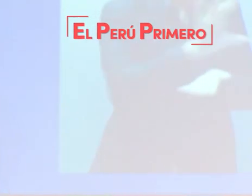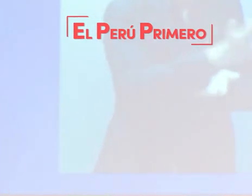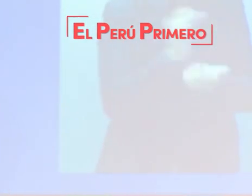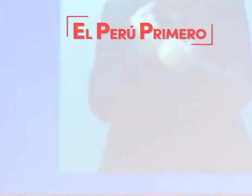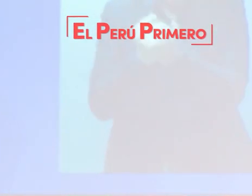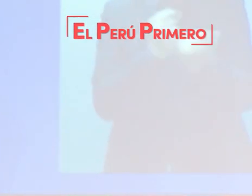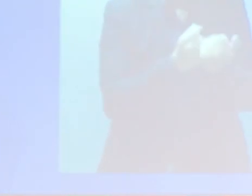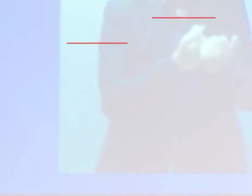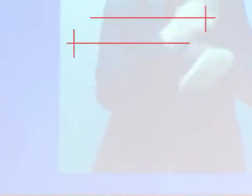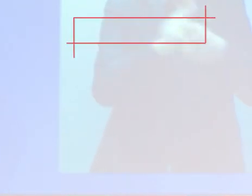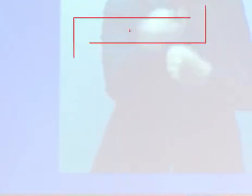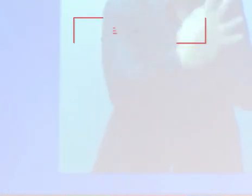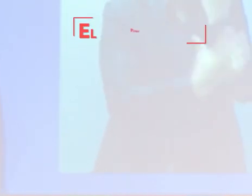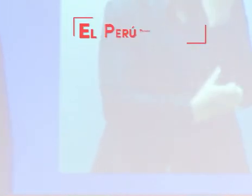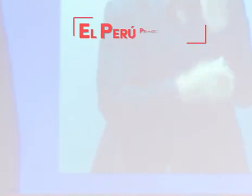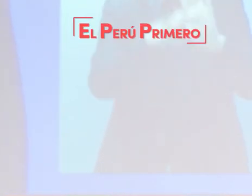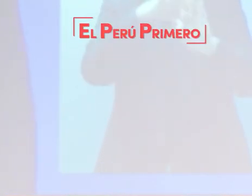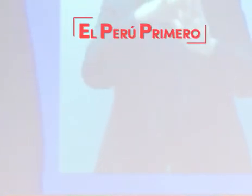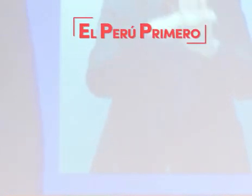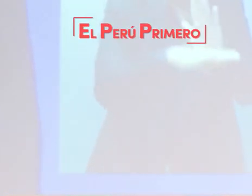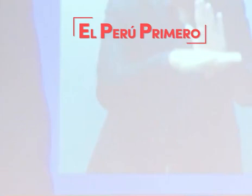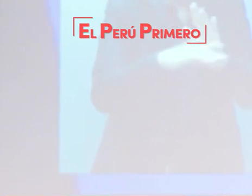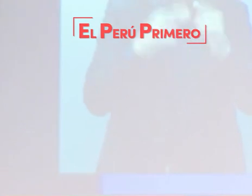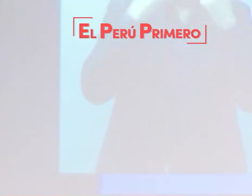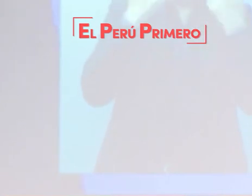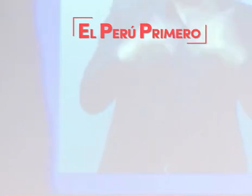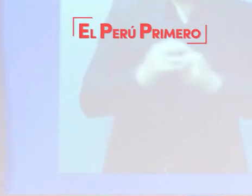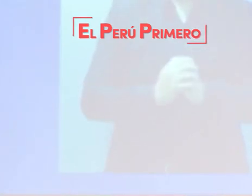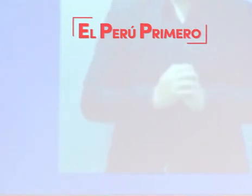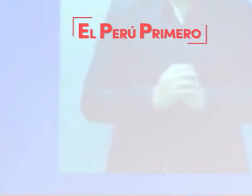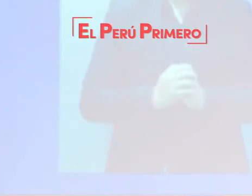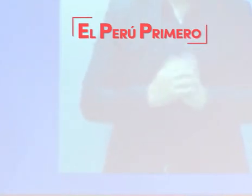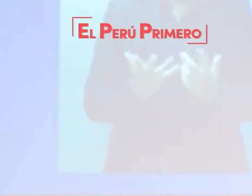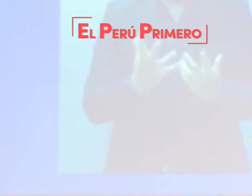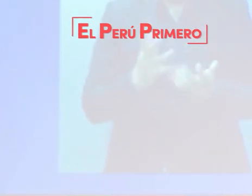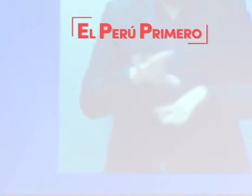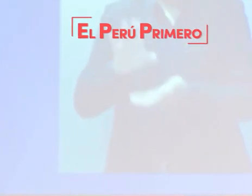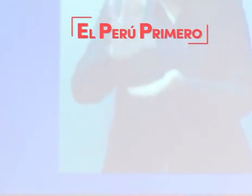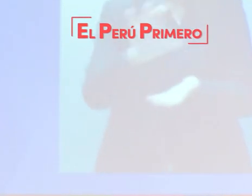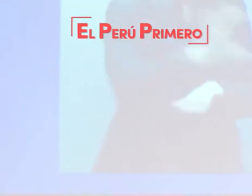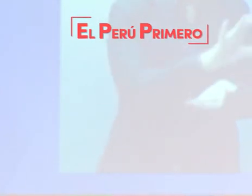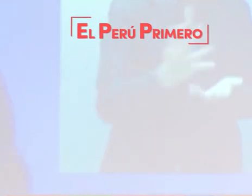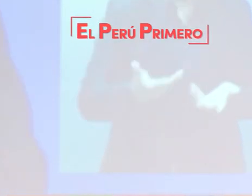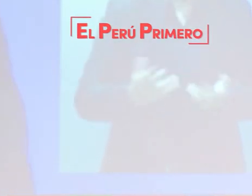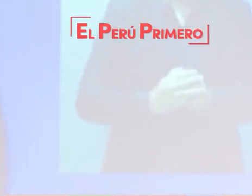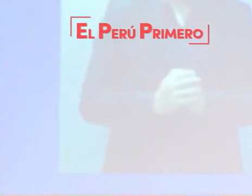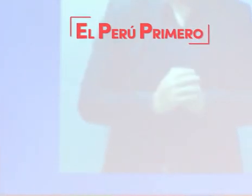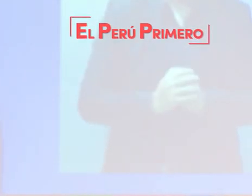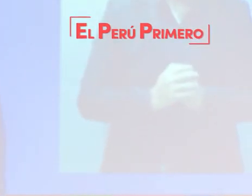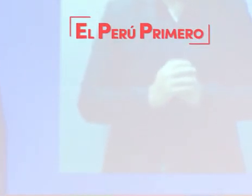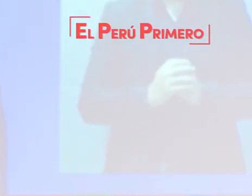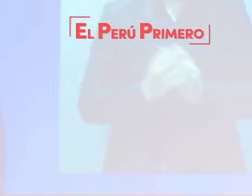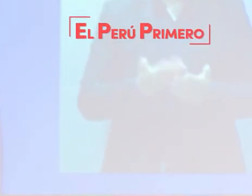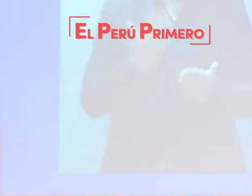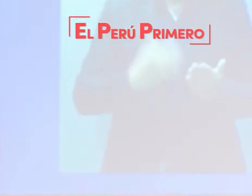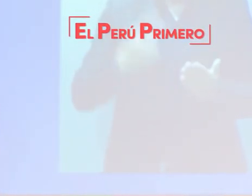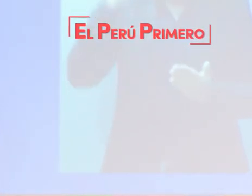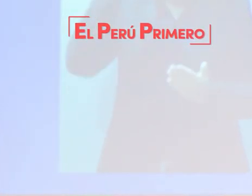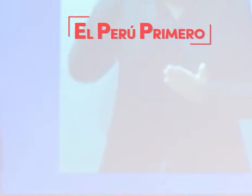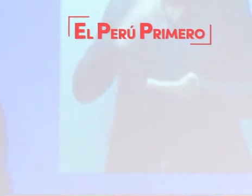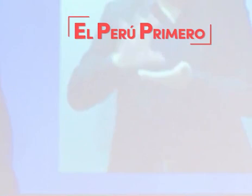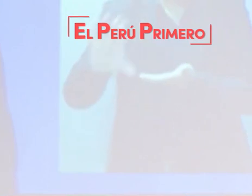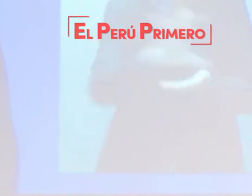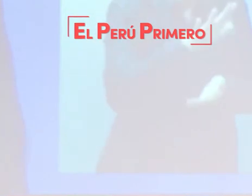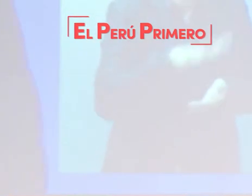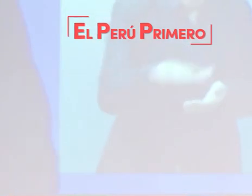disminuya notablemente. Pero ese esfuerzo, que es digno destacar, no ha sido suficiente, porque